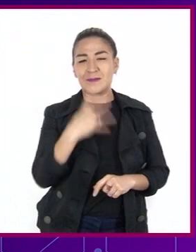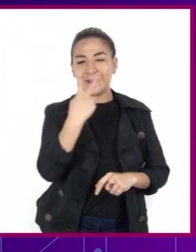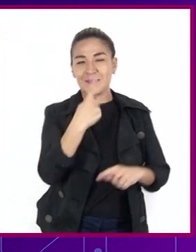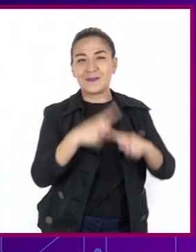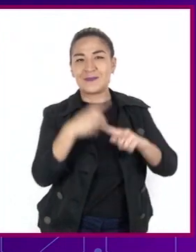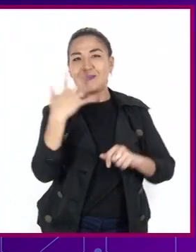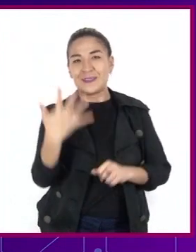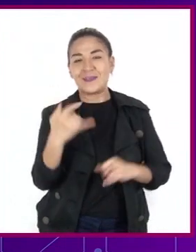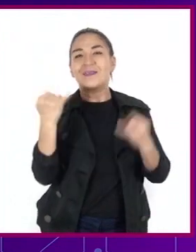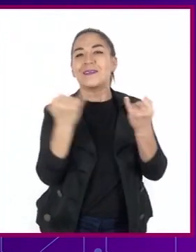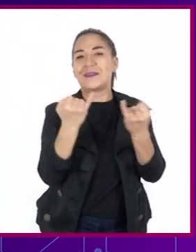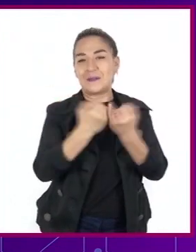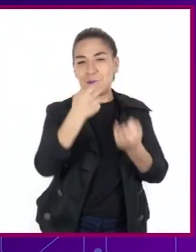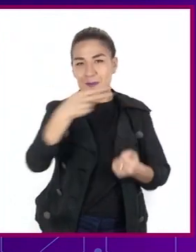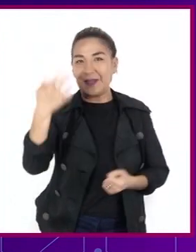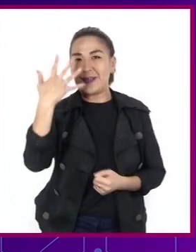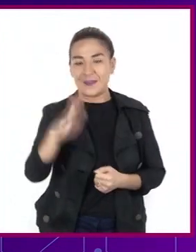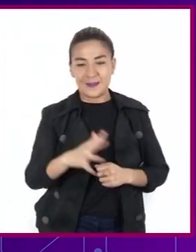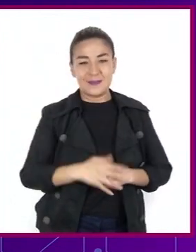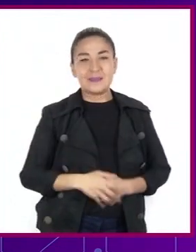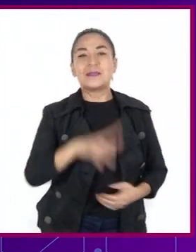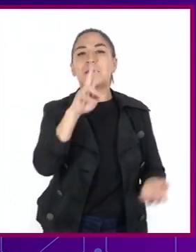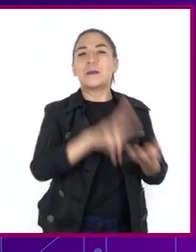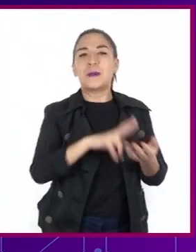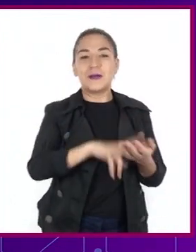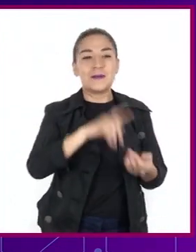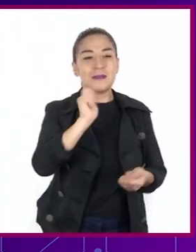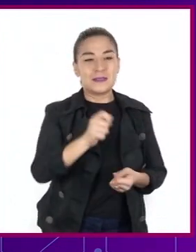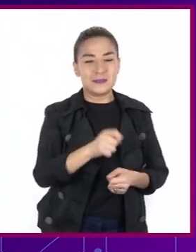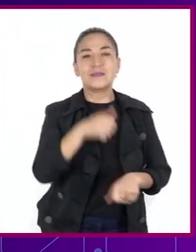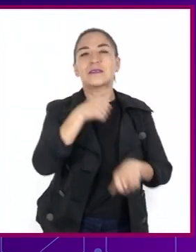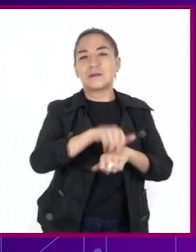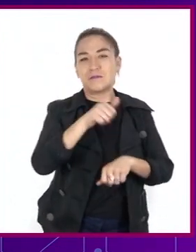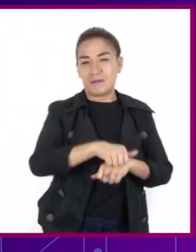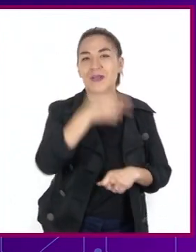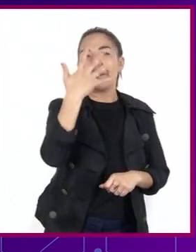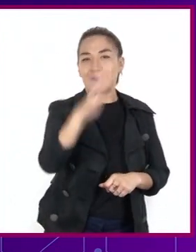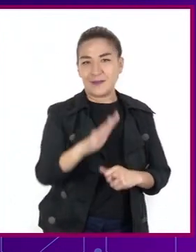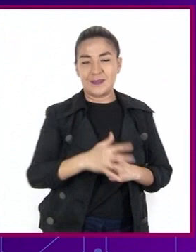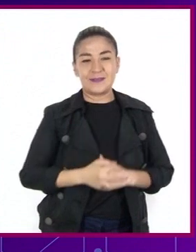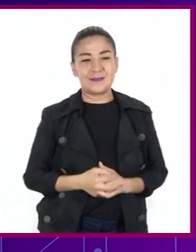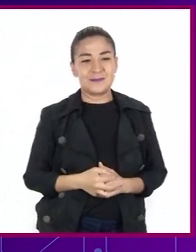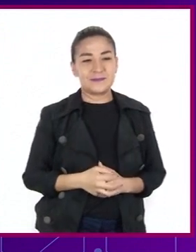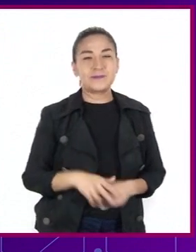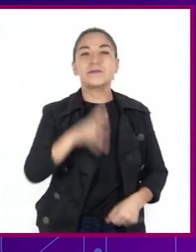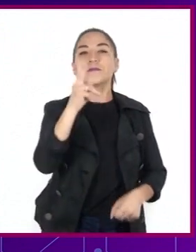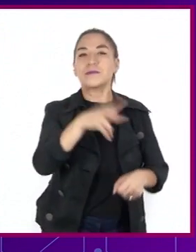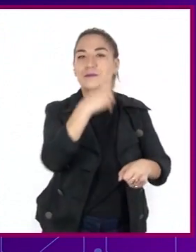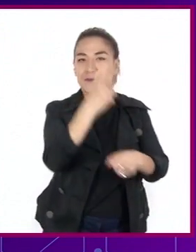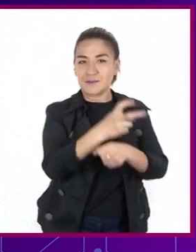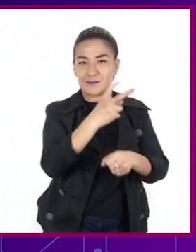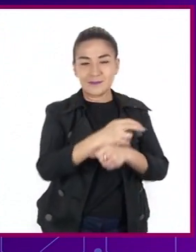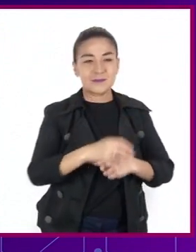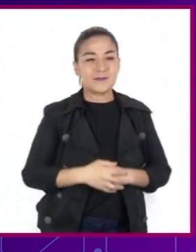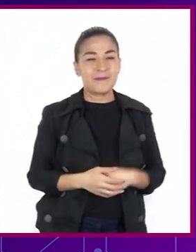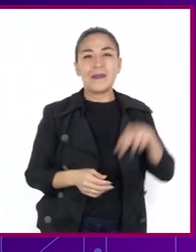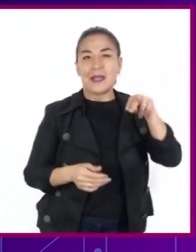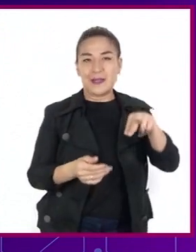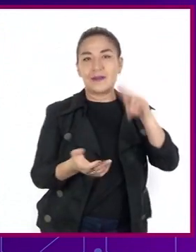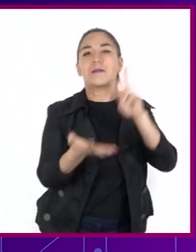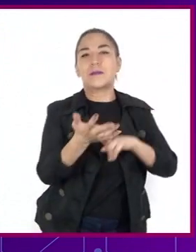quiere decir que cuando n vale 1, el término es 10. Para el segundo término, n vale